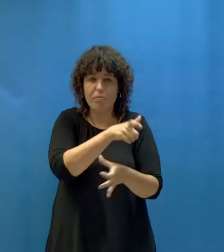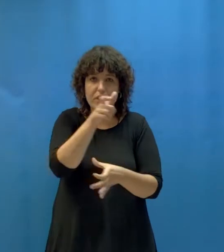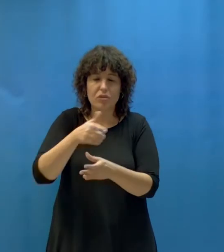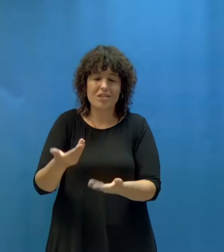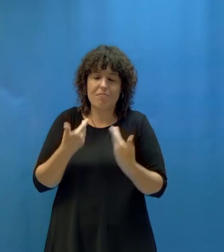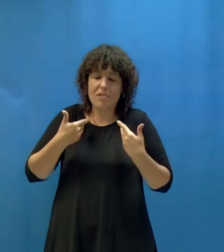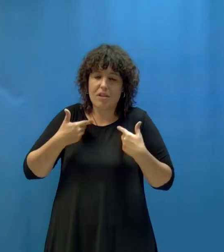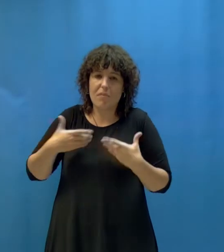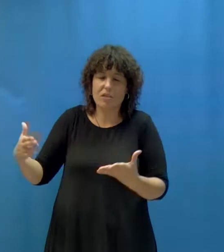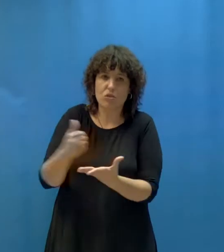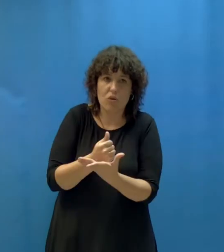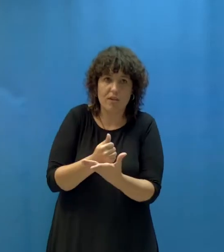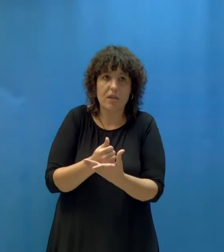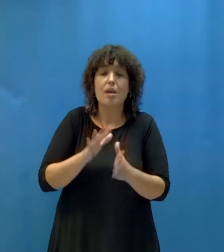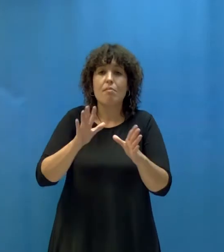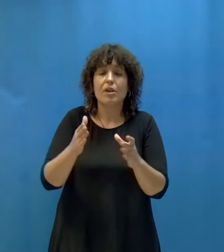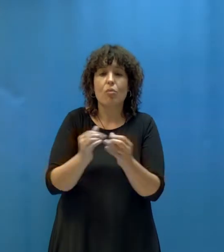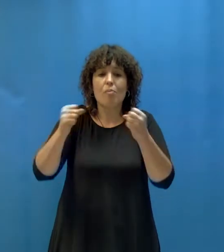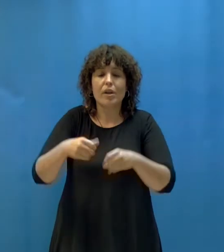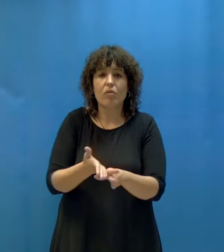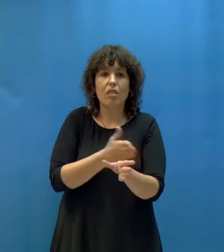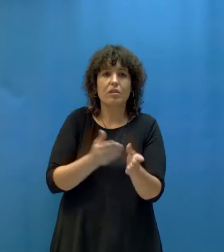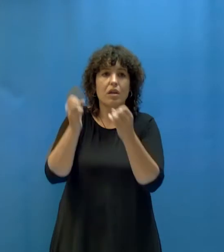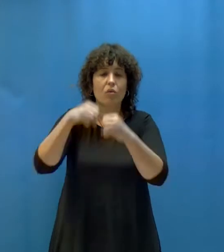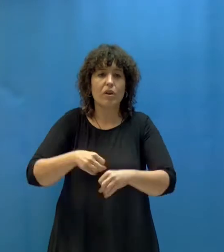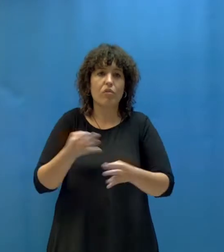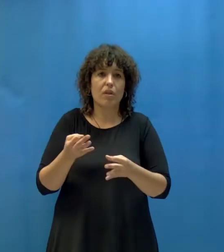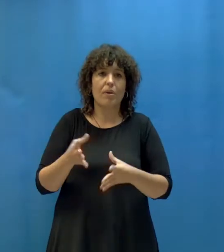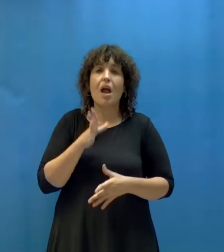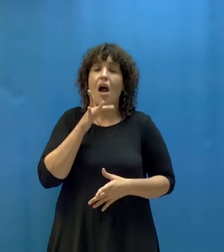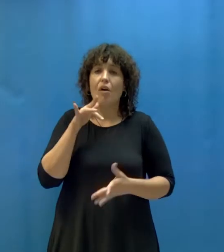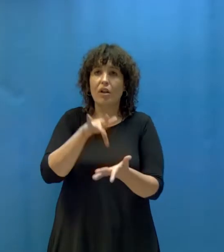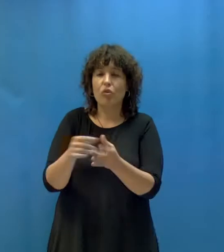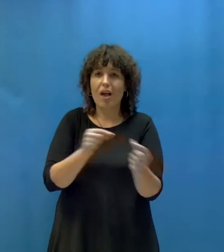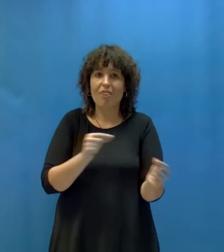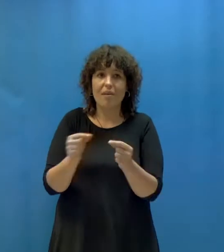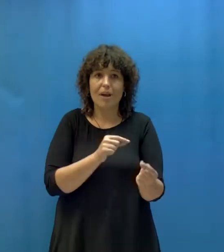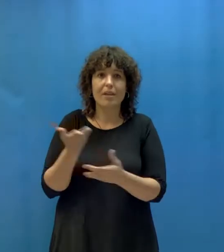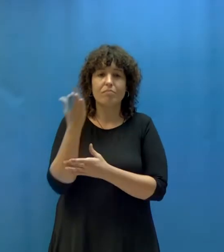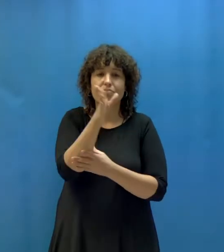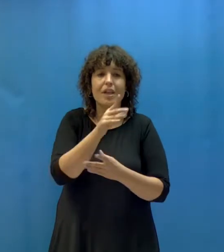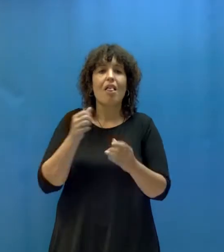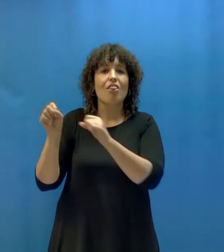No obstante, el Pleno acordará. Para debate y defensa de la iniciativa, señora Carrasco.